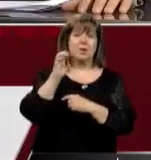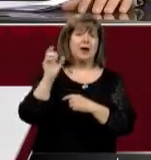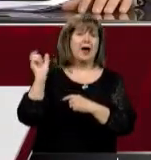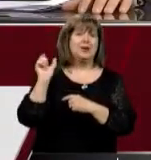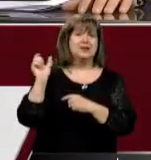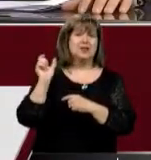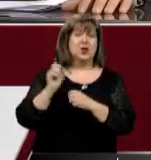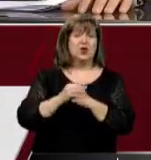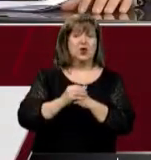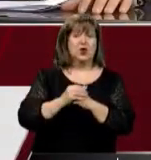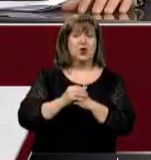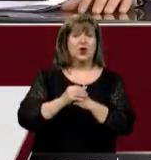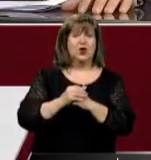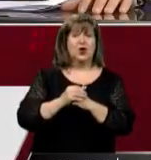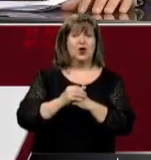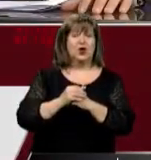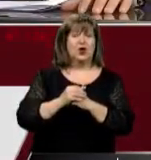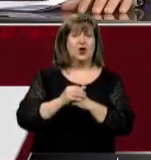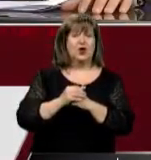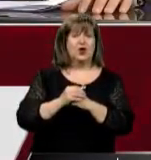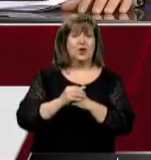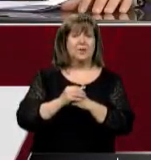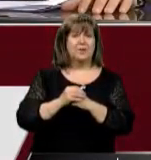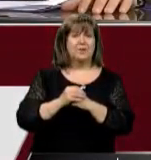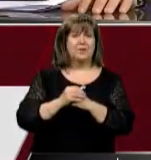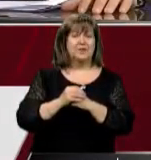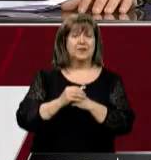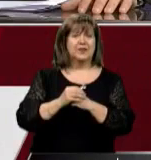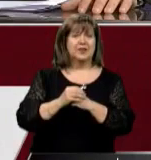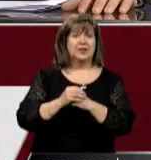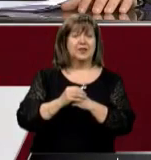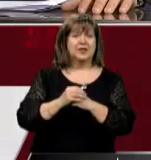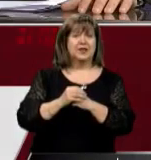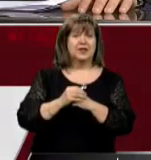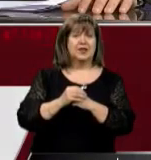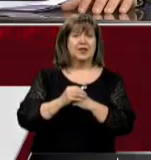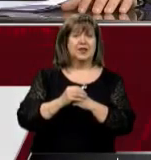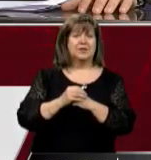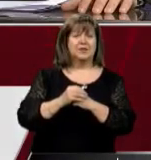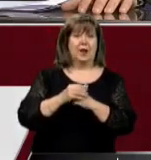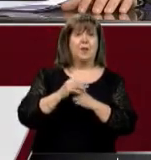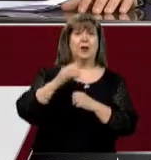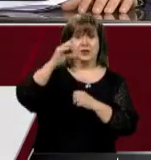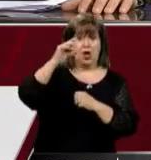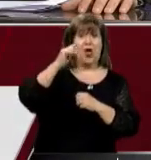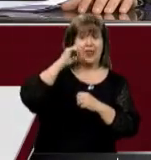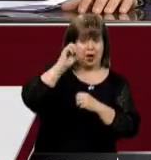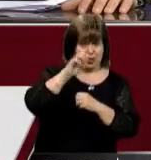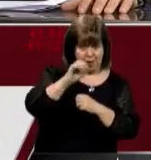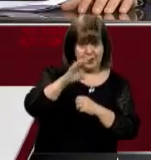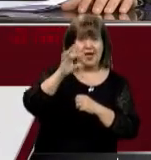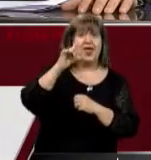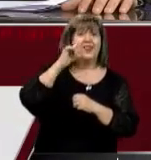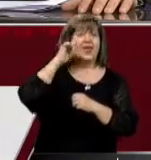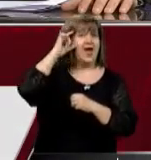cognome, creo que se dice. Diego, ¿cuánto? No, no, Diego es el nombre. Ah, por eso, ¿y el Pero, ¿y el apellido?